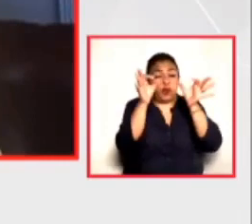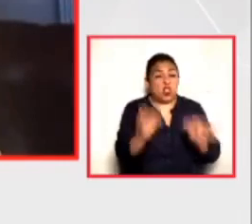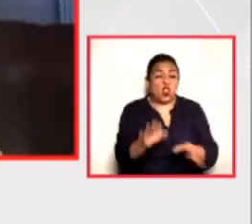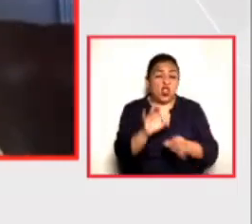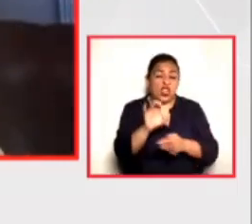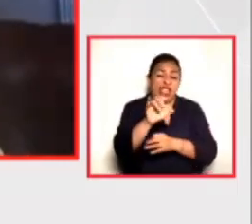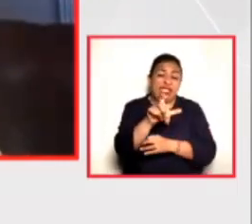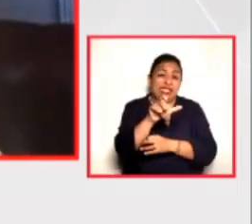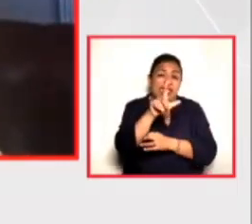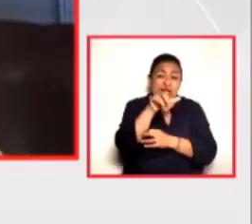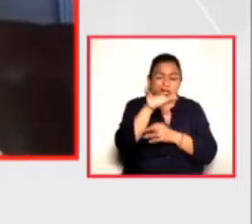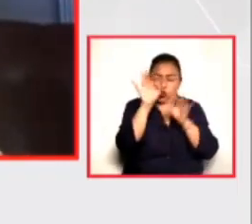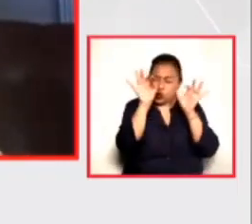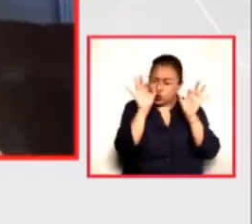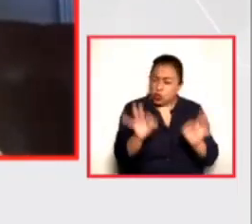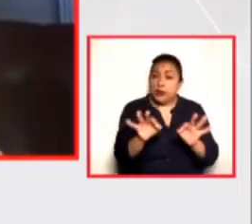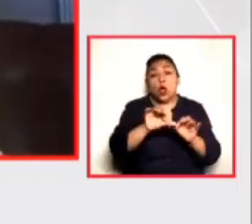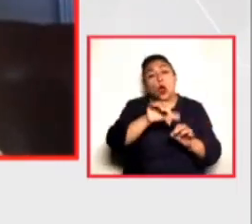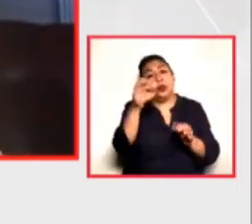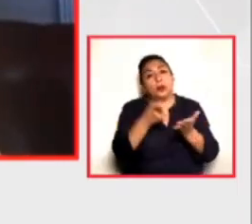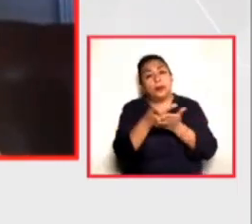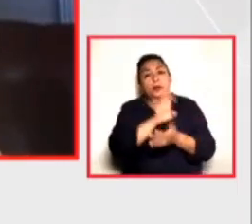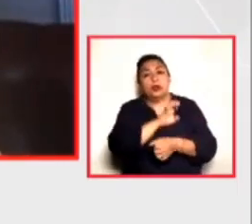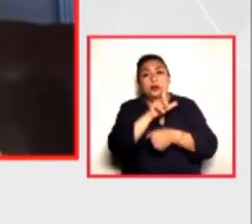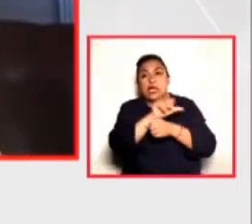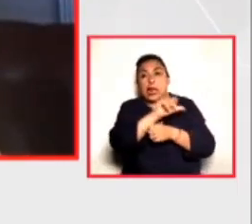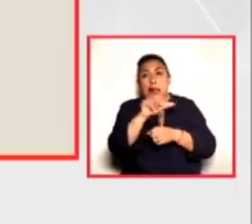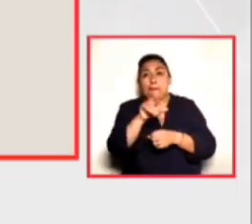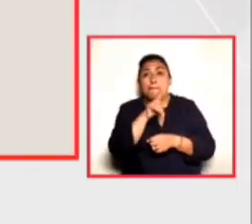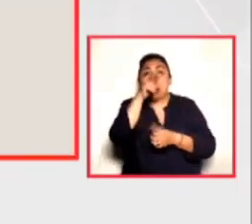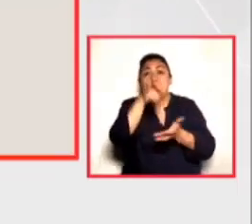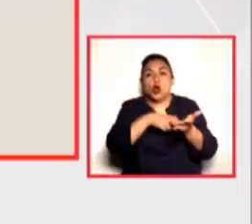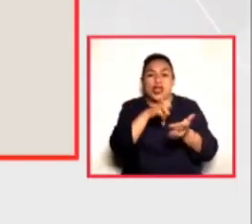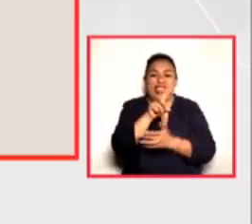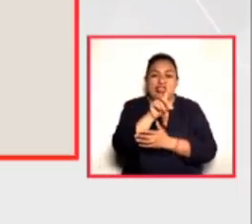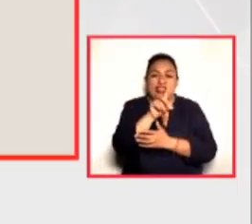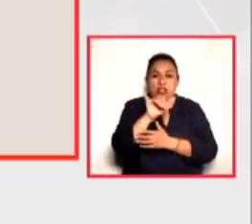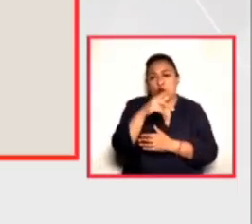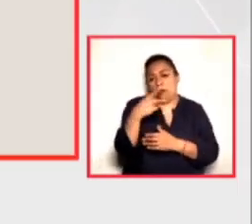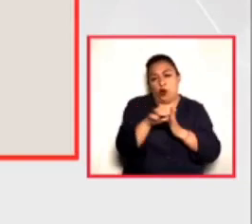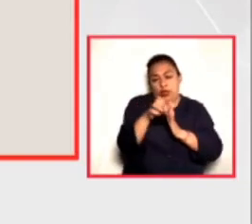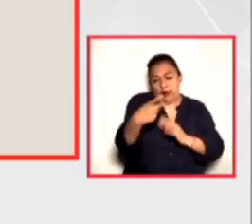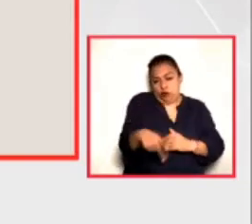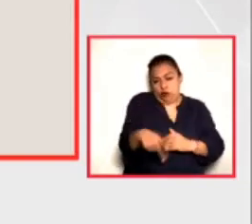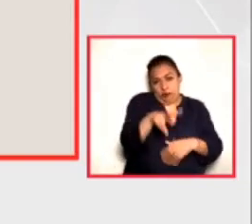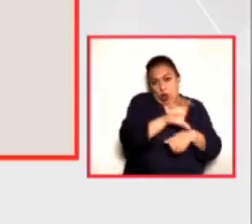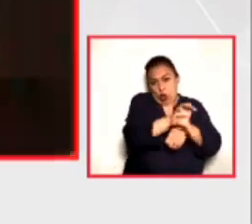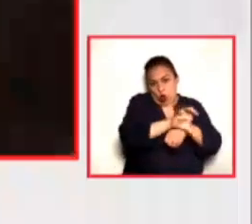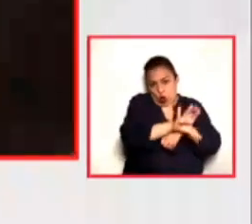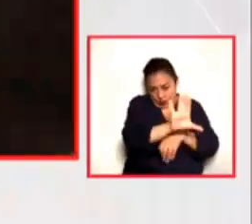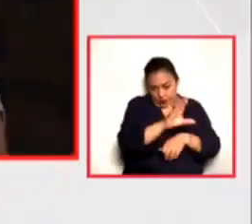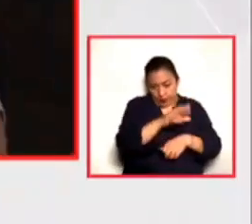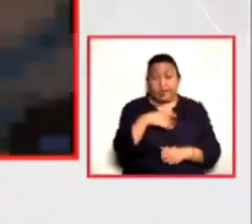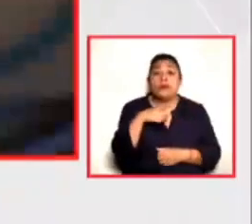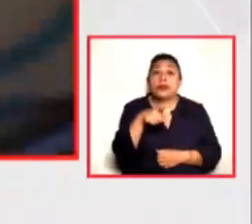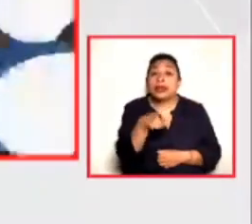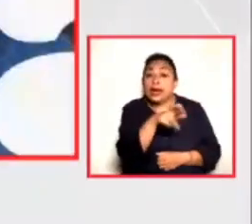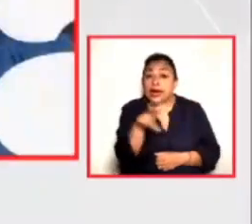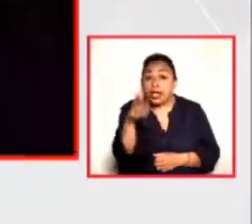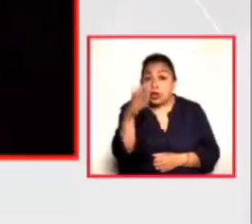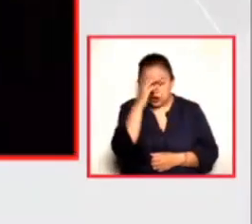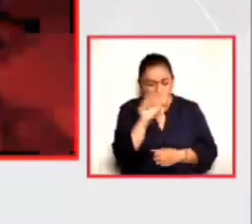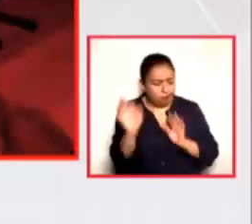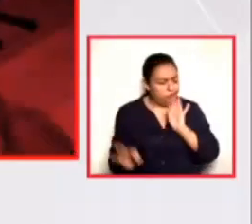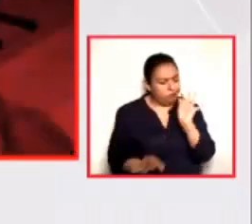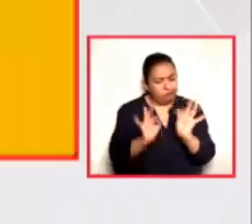y un premio especial para el mejor editor, en el caso nuestro de Colombia. Es un reconocimiento a la excelencia